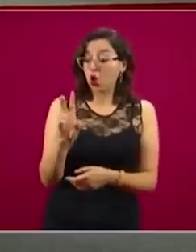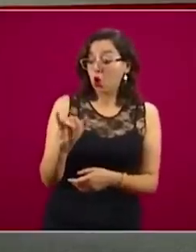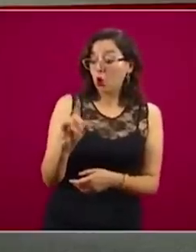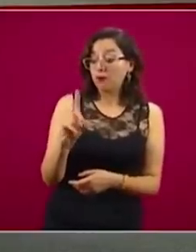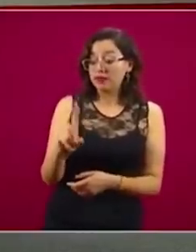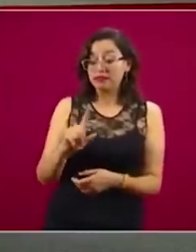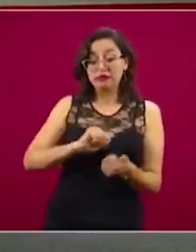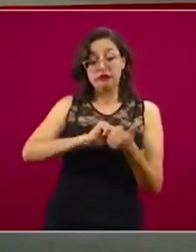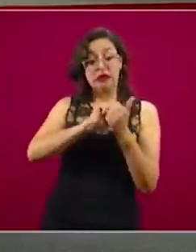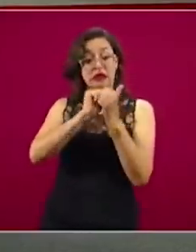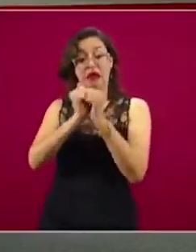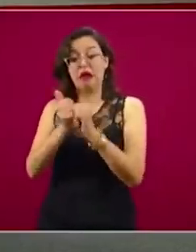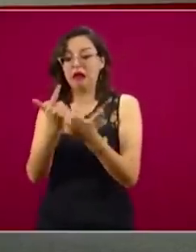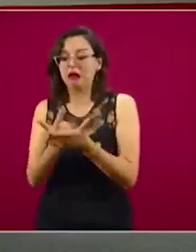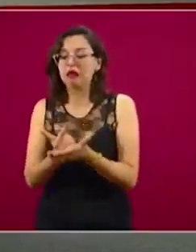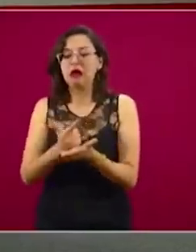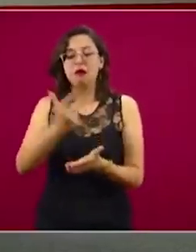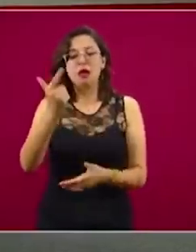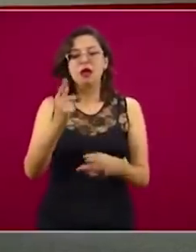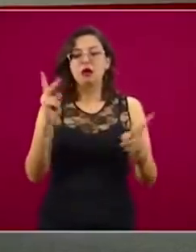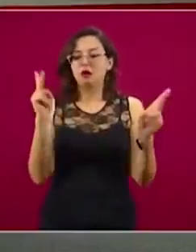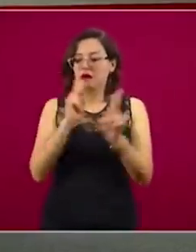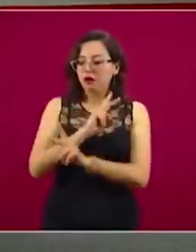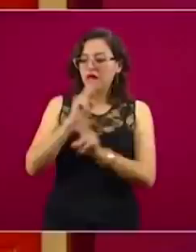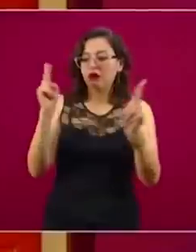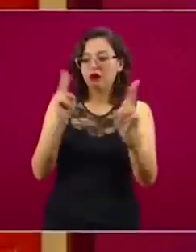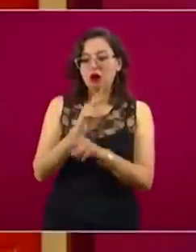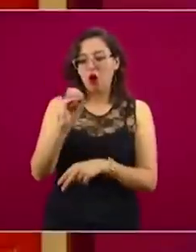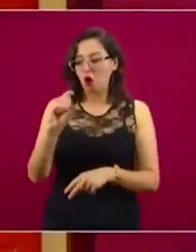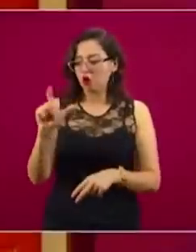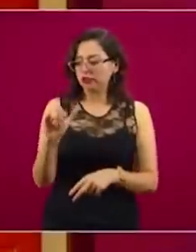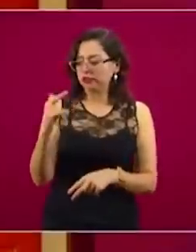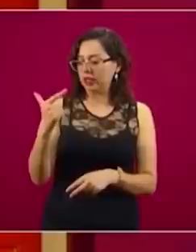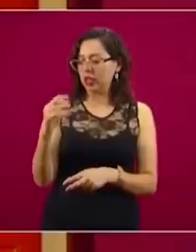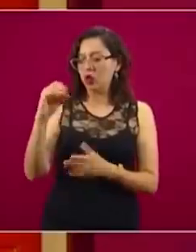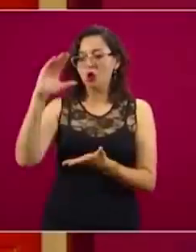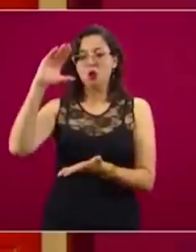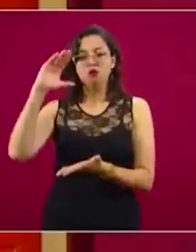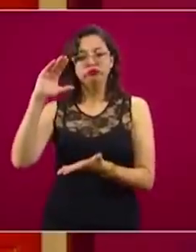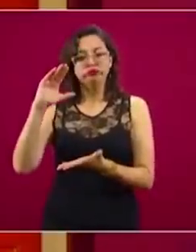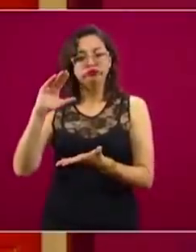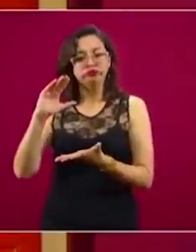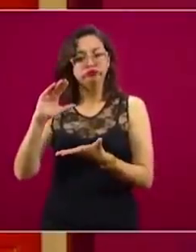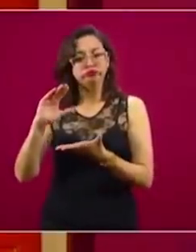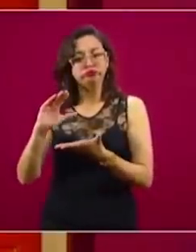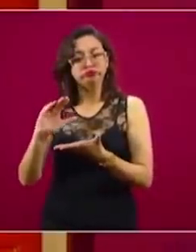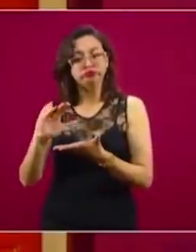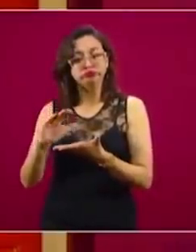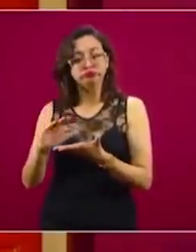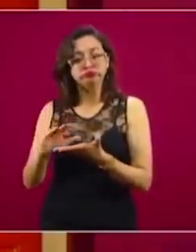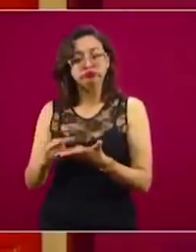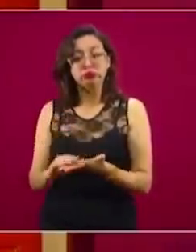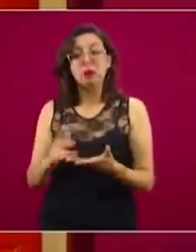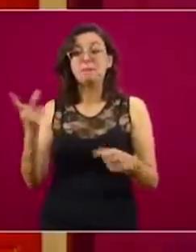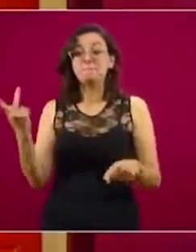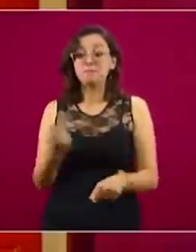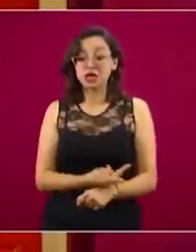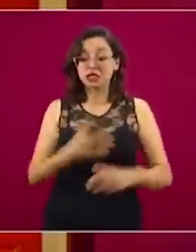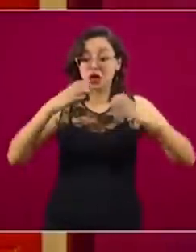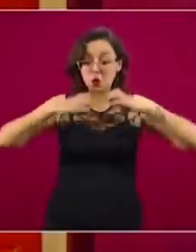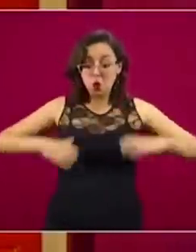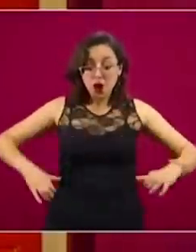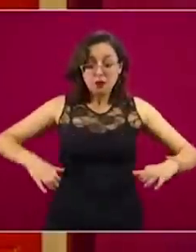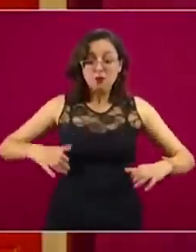esta proporción está en porcentaje de oxígeno en la sangre y entonces eso empieza a afectar distintos órganos